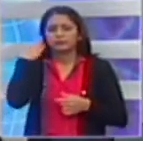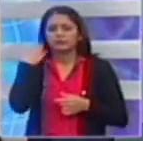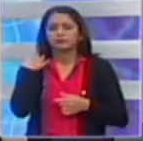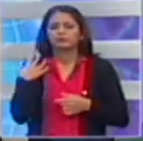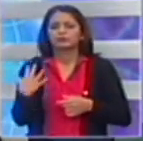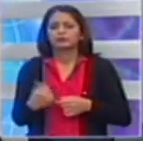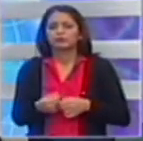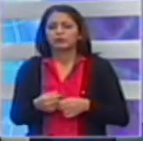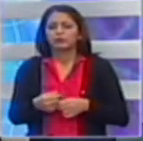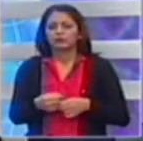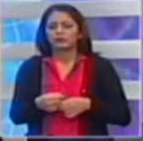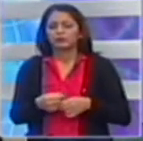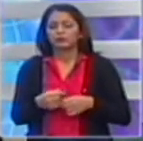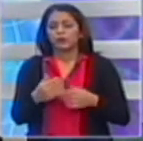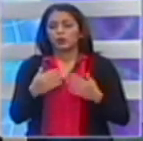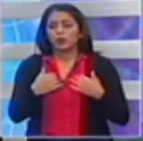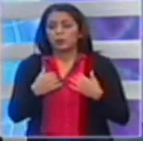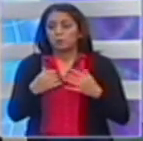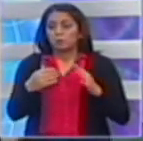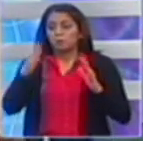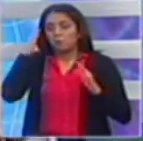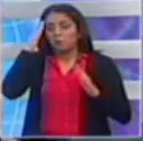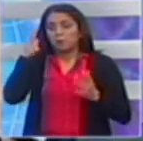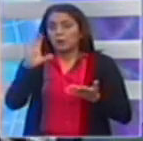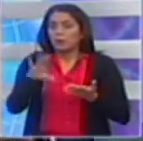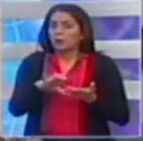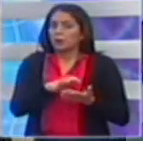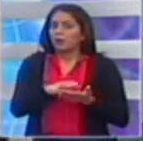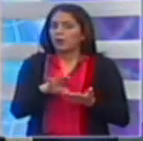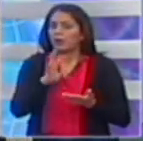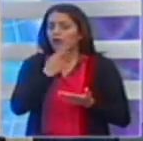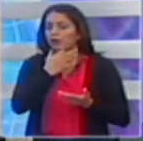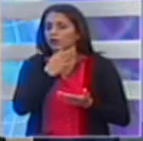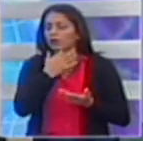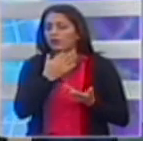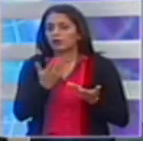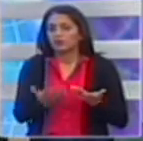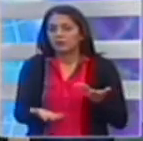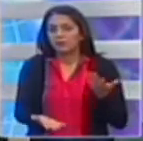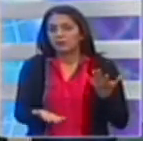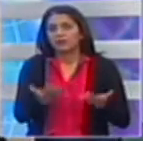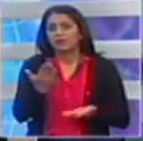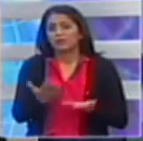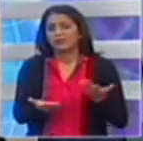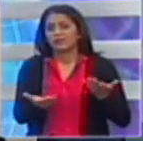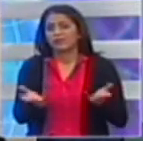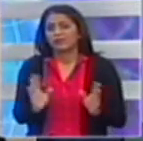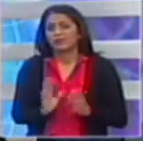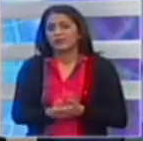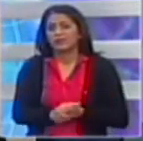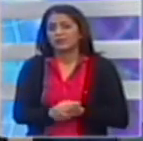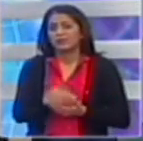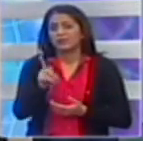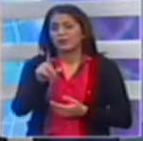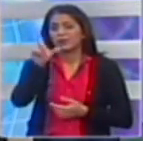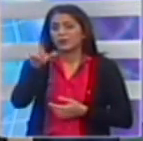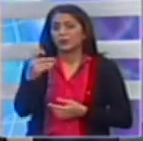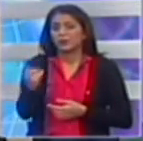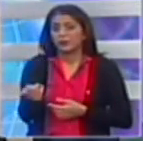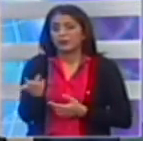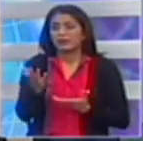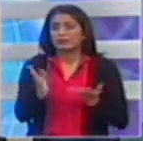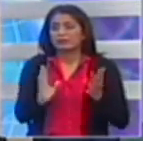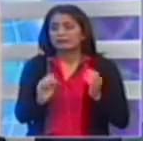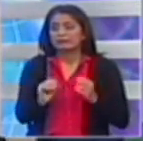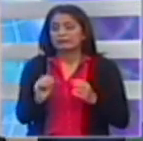y miedos. Yo personalmente le tendría muchísimo miedo si es que una persona como el señor Trump llegara. Solo